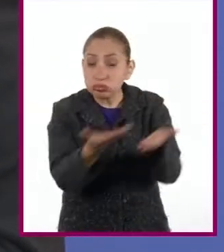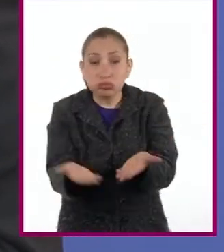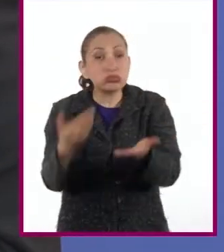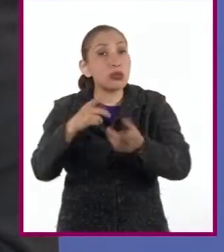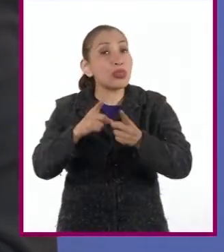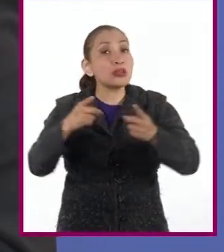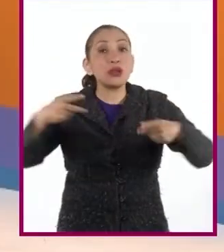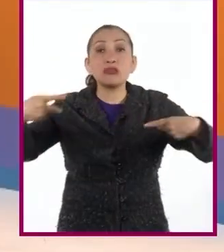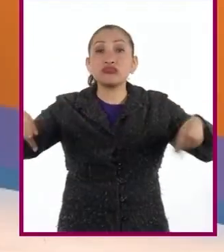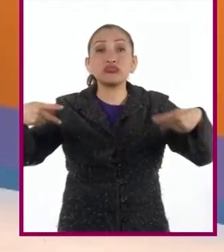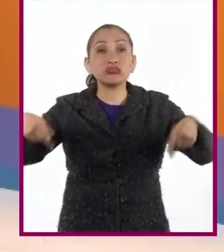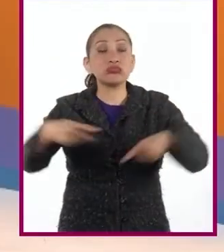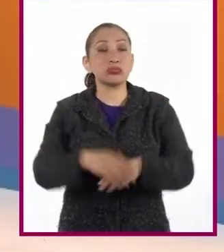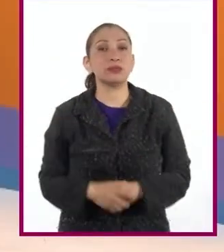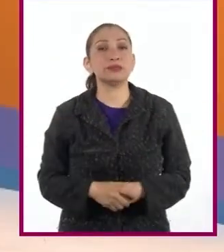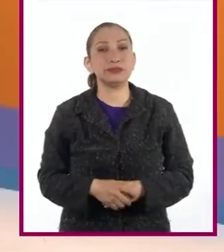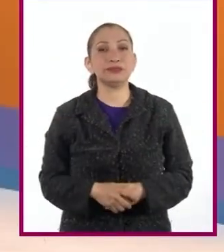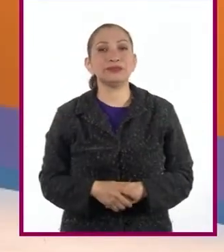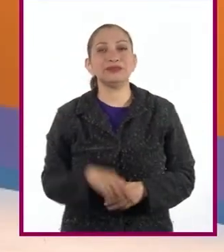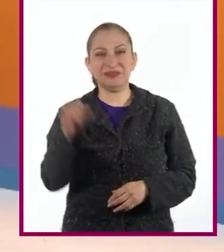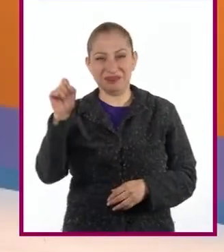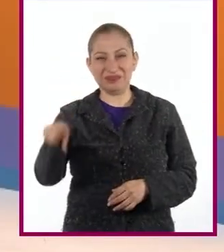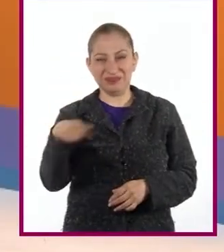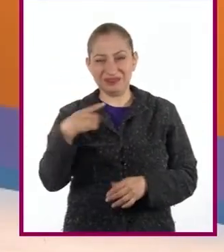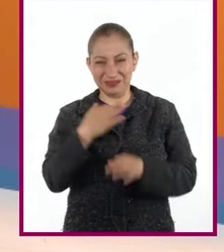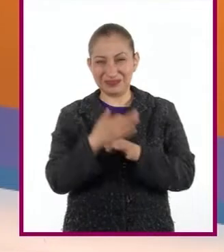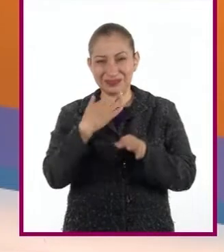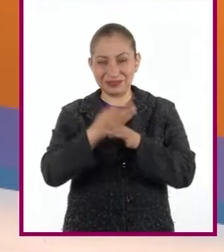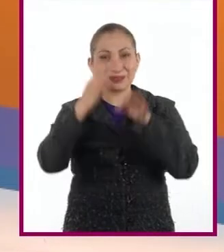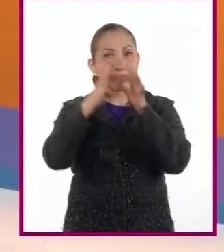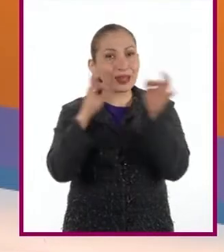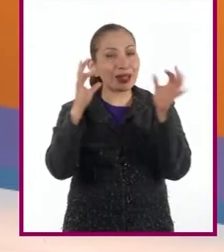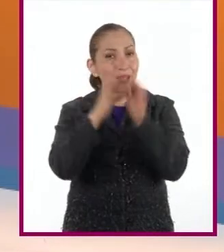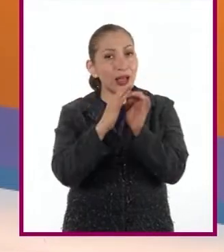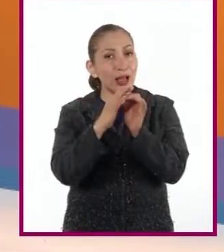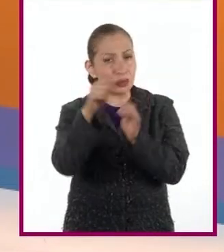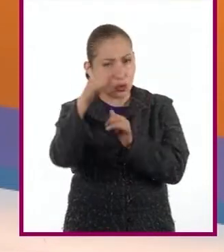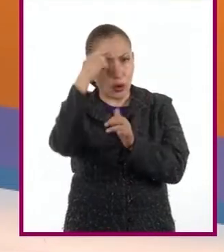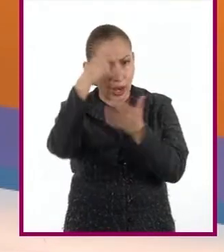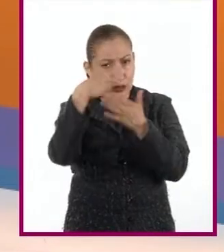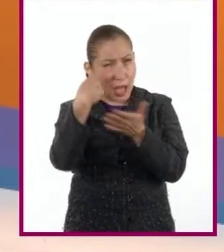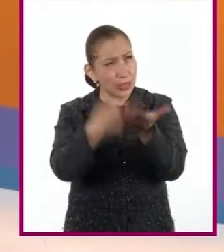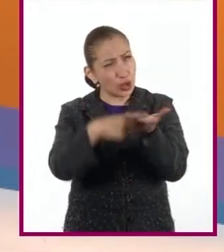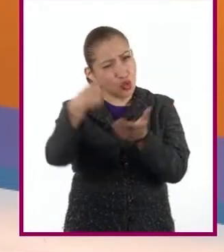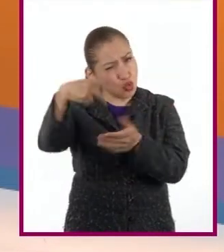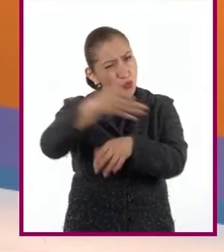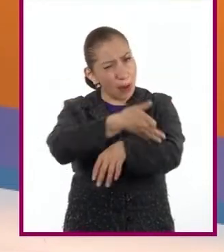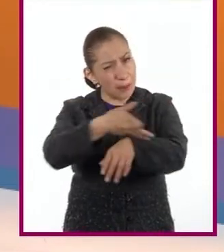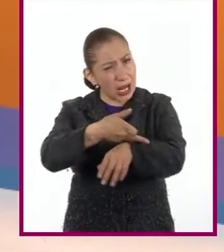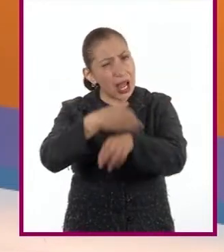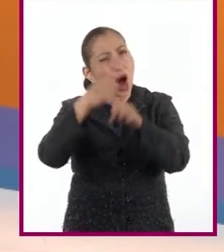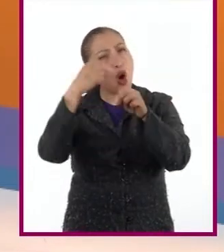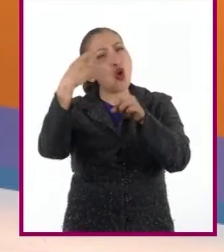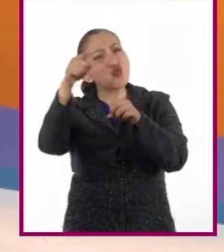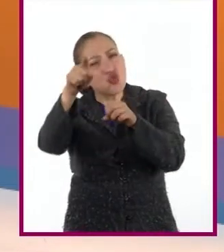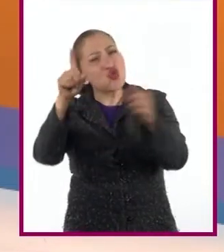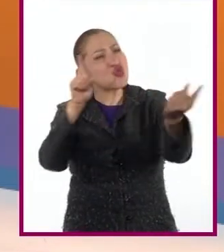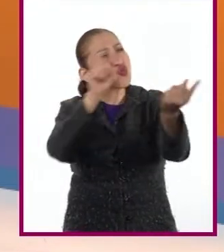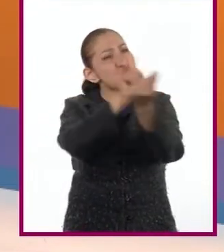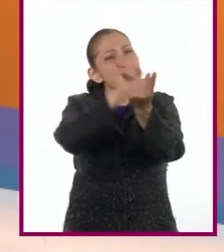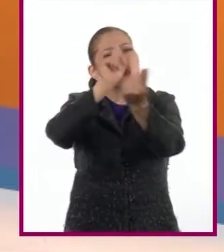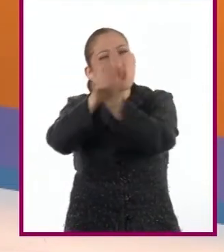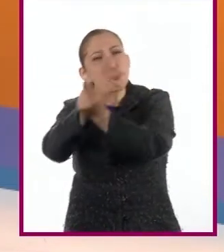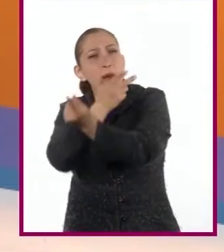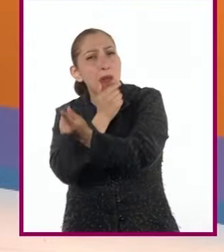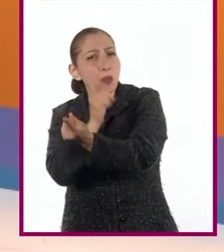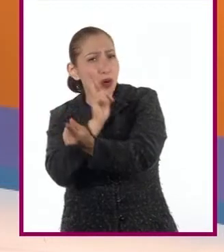desarrollo personal. Con base en lo que acabo de explicar, ¿consideran que en su familia o en las relaciones con sus amigas y